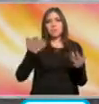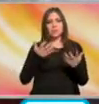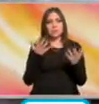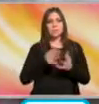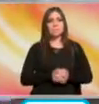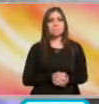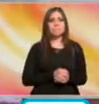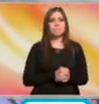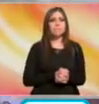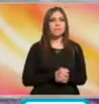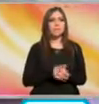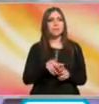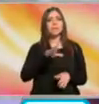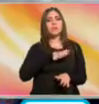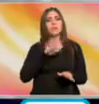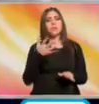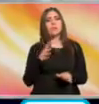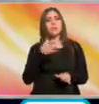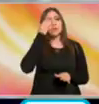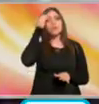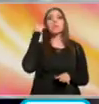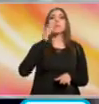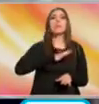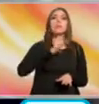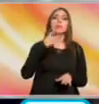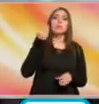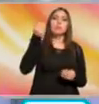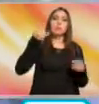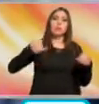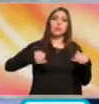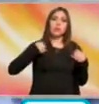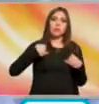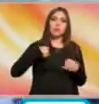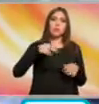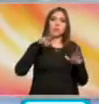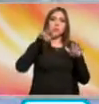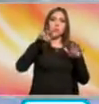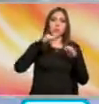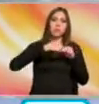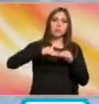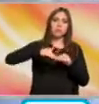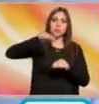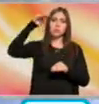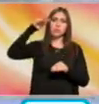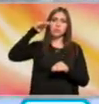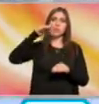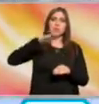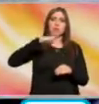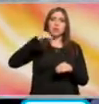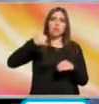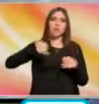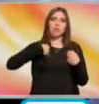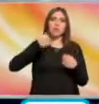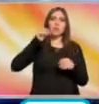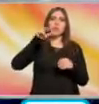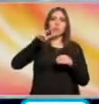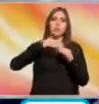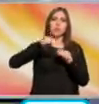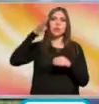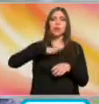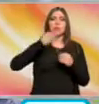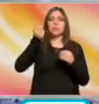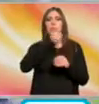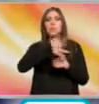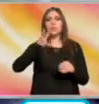Tenemos, como te decía, de 8 a 18 que son los jóvenes, y de 18 hacia arriba tenemos varios colectivos de